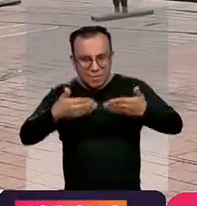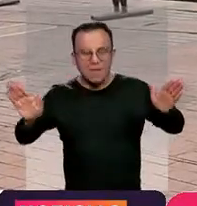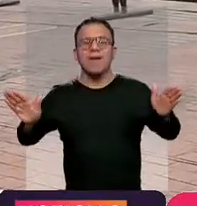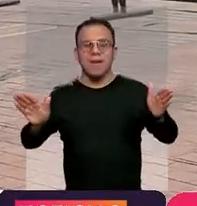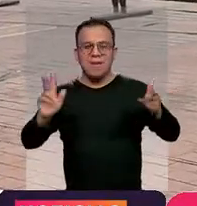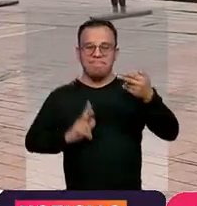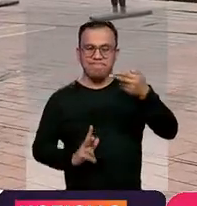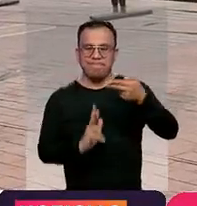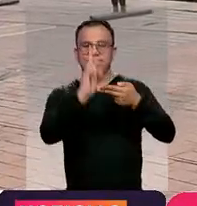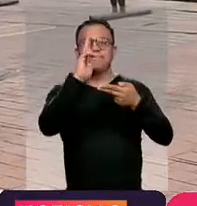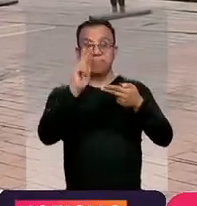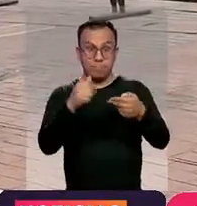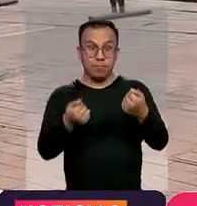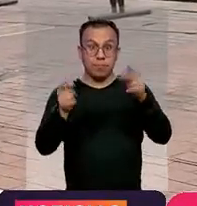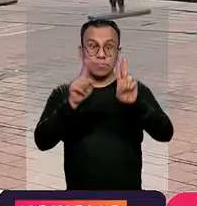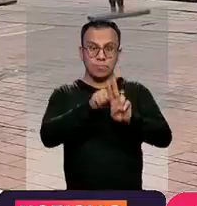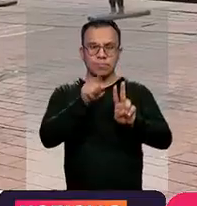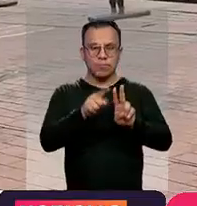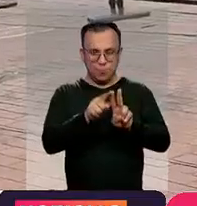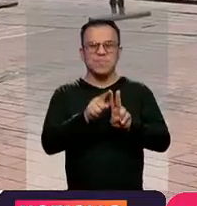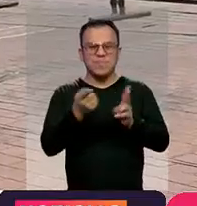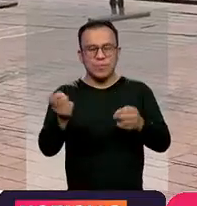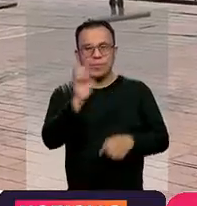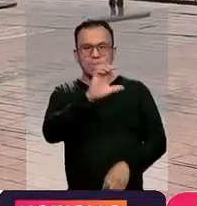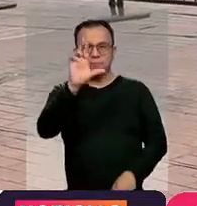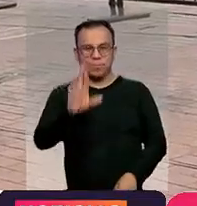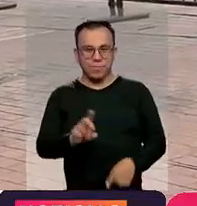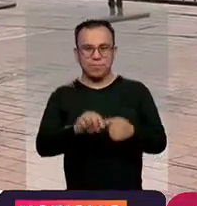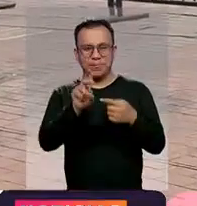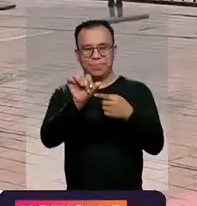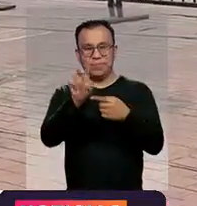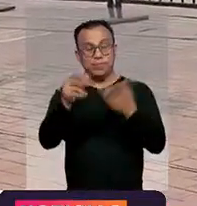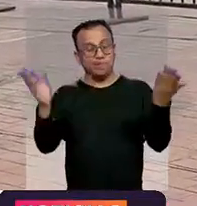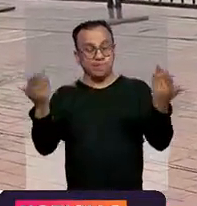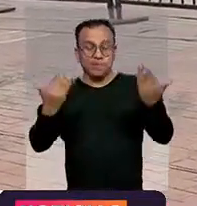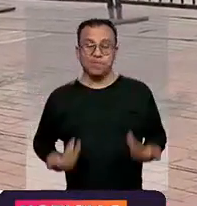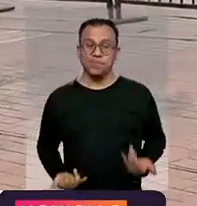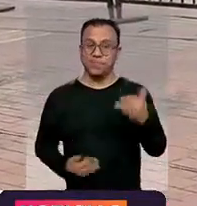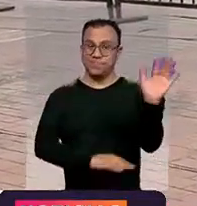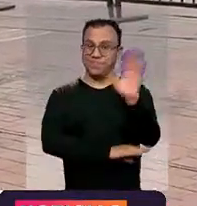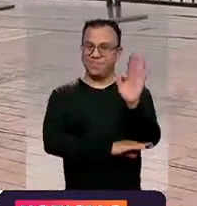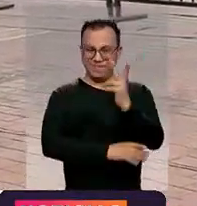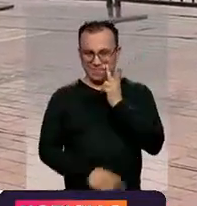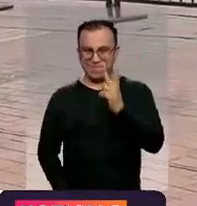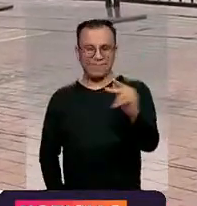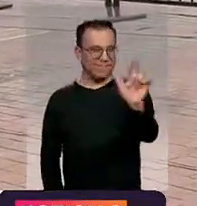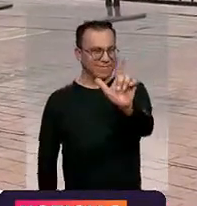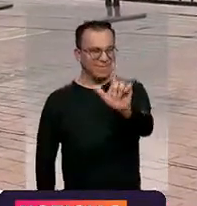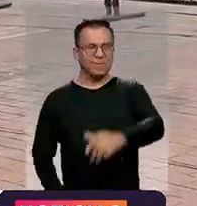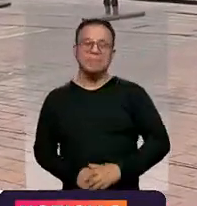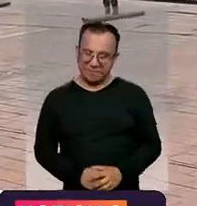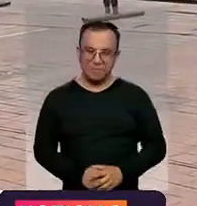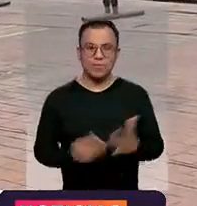estará a cargo del dúo puertorriqueño Dominic Saints. Yo me despido por hoy, pero nos vemos el lunes y